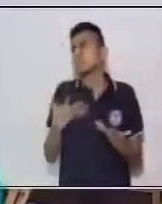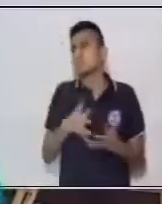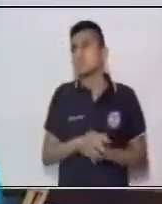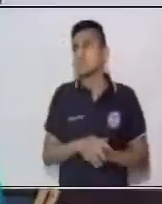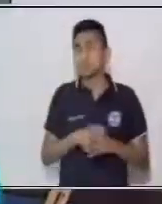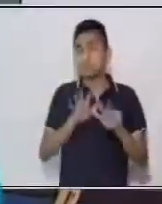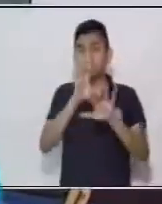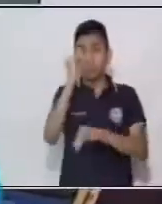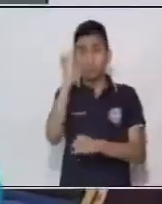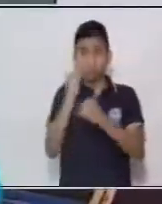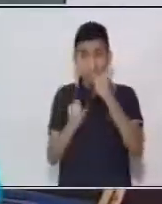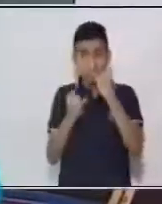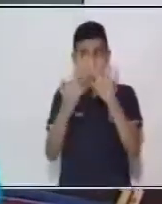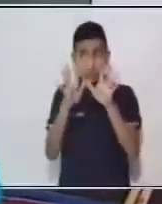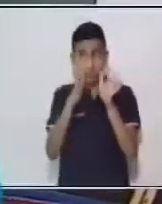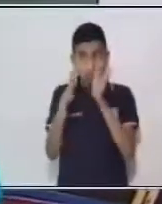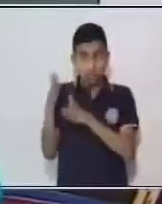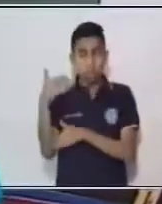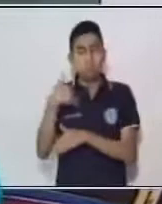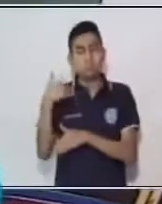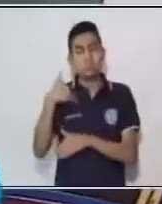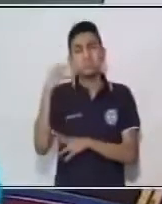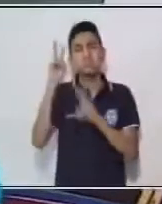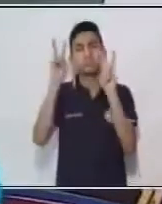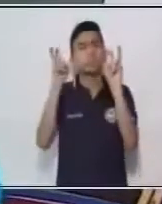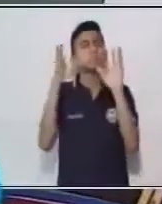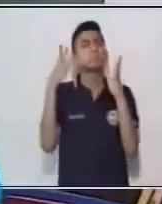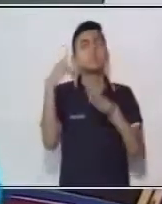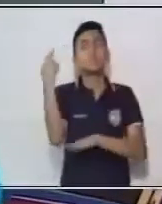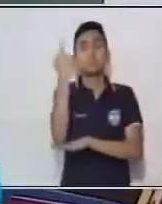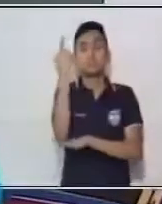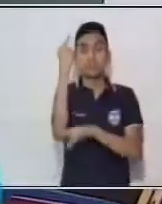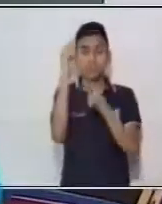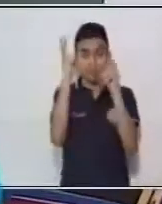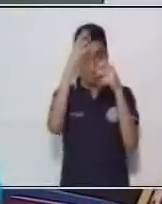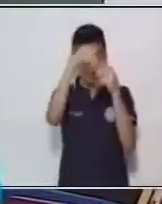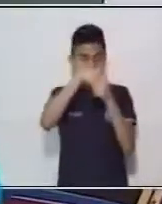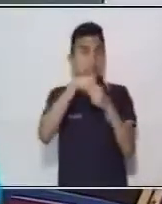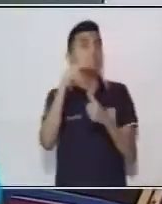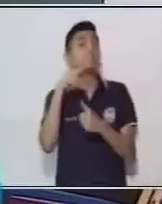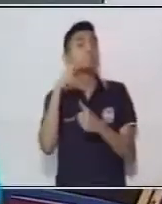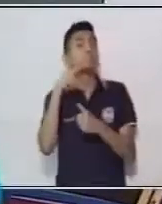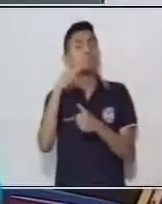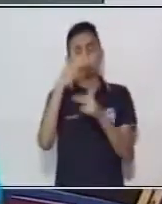por último también tenemos la importancia del verbo dentro del predicado.